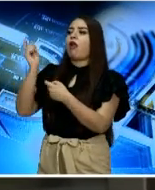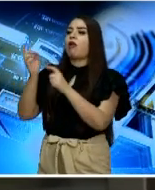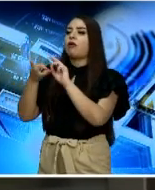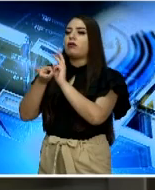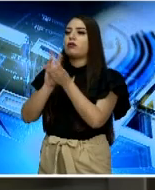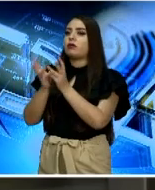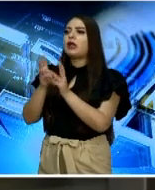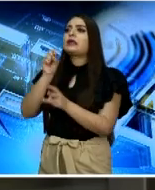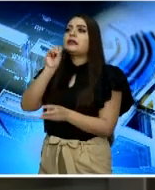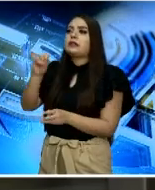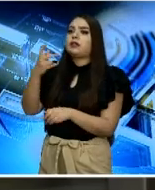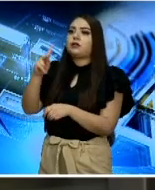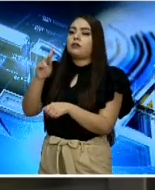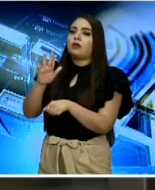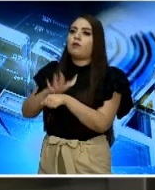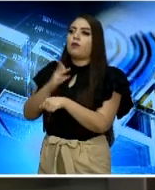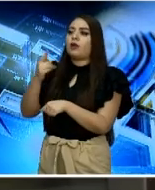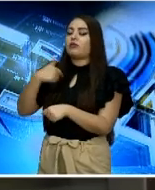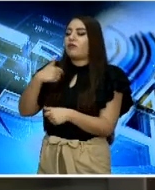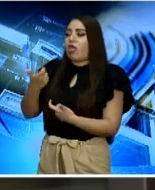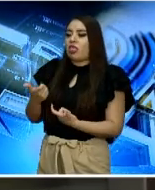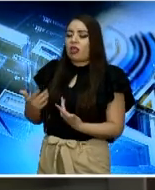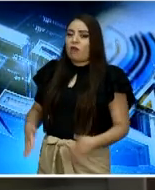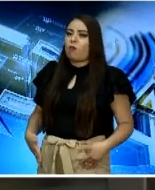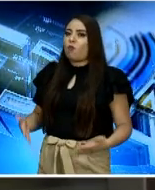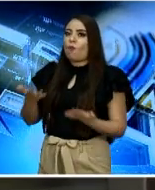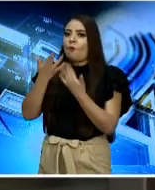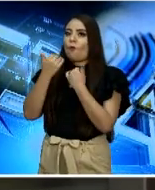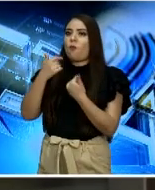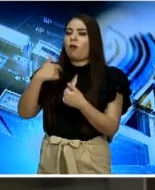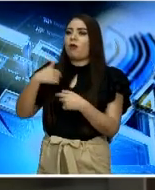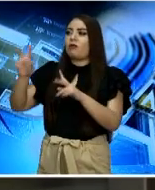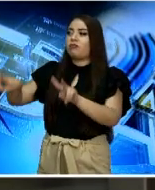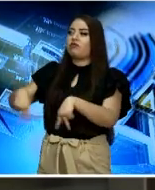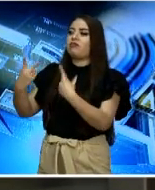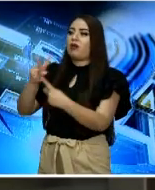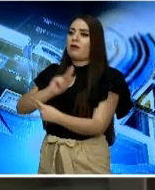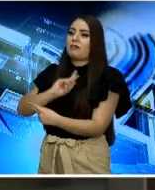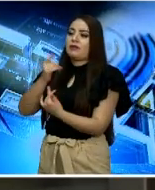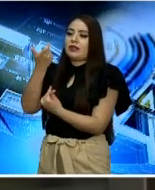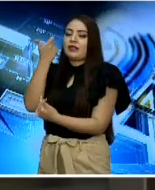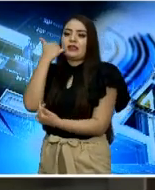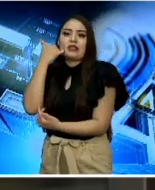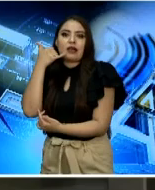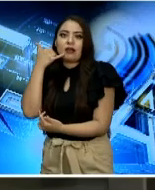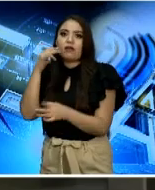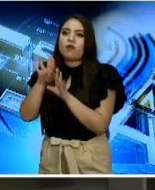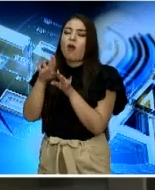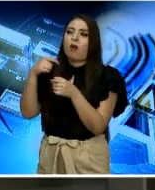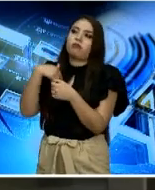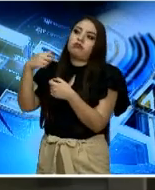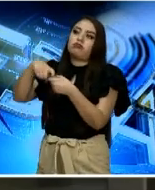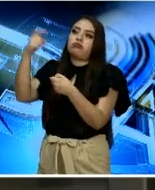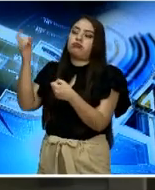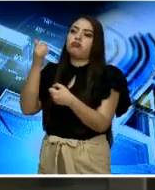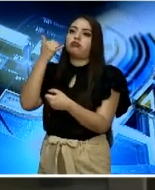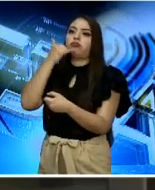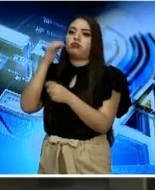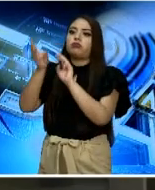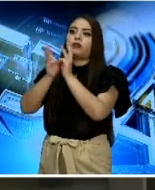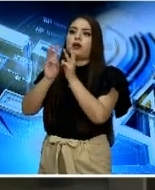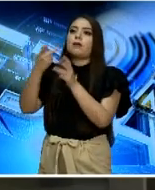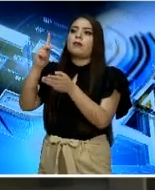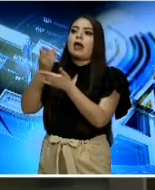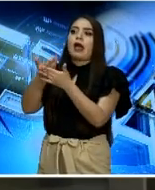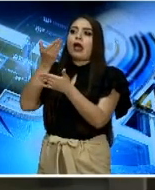la situación económica que estaba pasando. Yo tuve que deshacerme de mi celular, pero antes de hacerlo le comunicaba a las